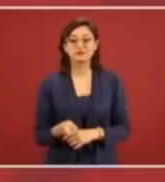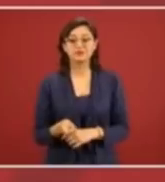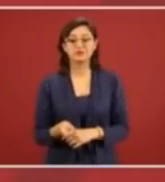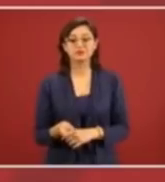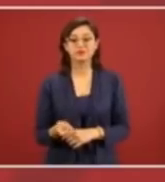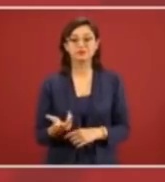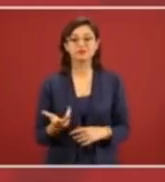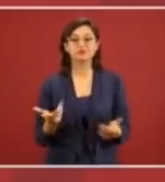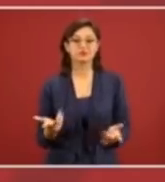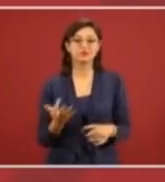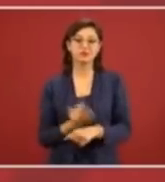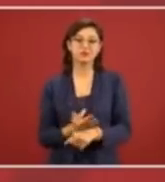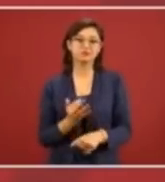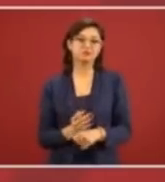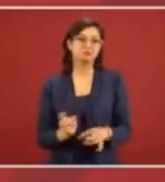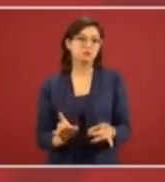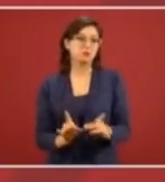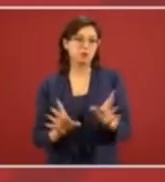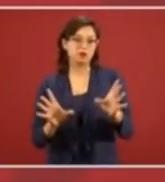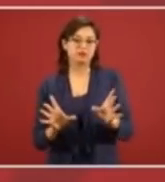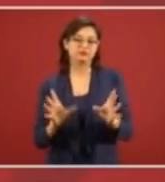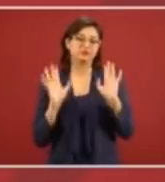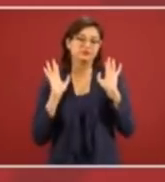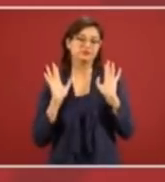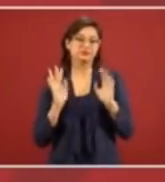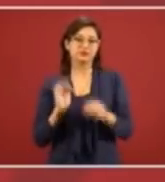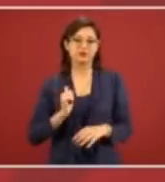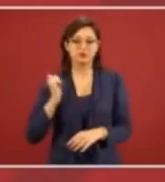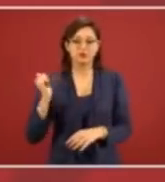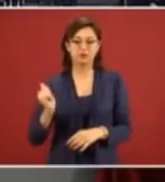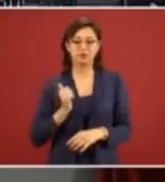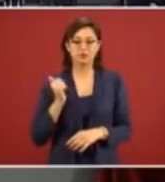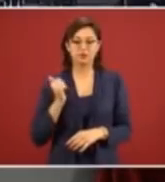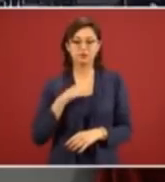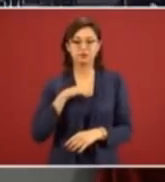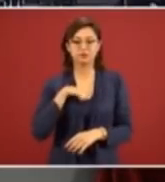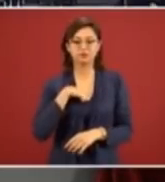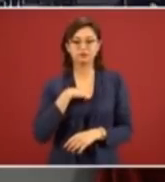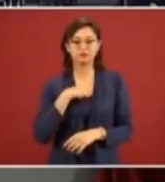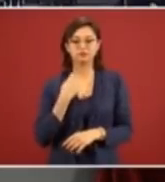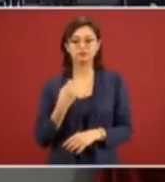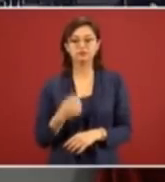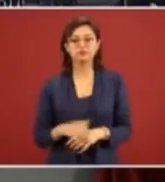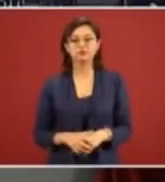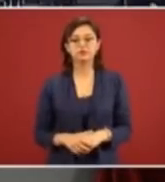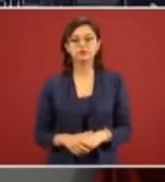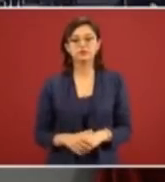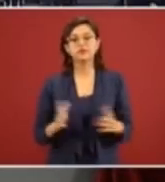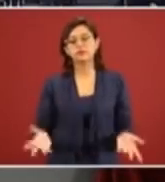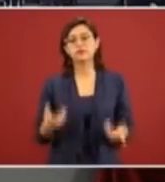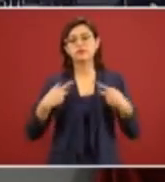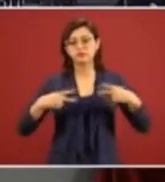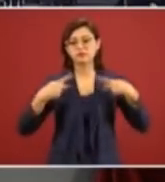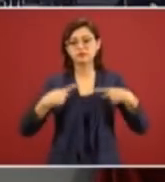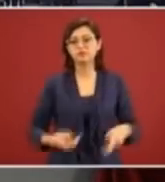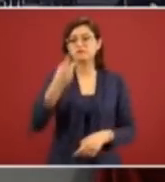hay esta circunstancia especial. Presidente, pero ellos dicen, o a mí me dicen a través de las redes y a través de